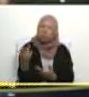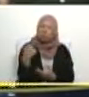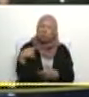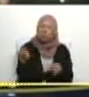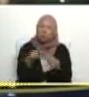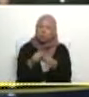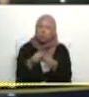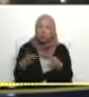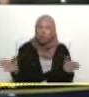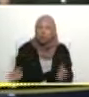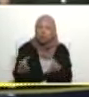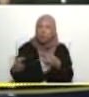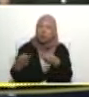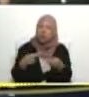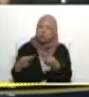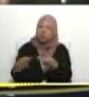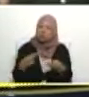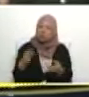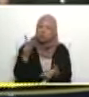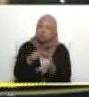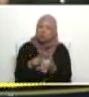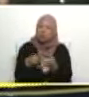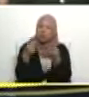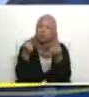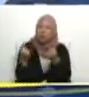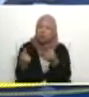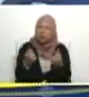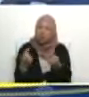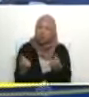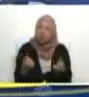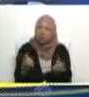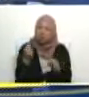que se vinculan por razones financieras